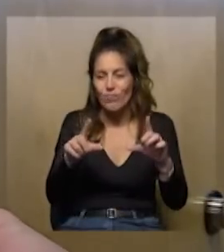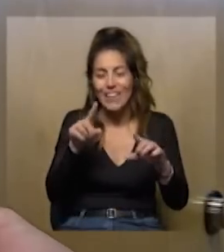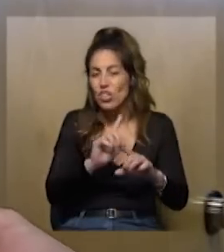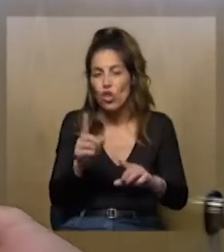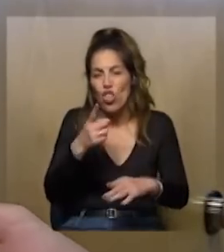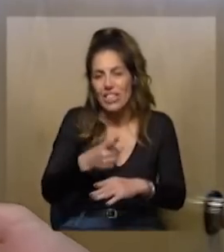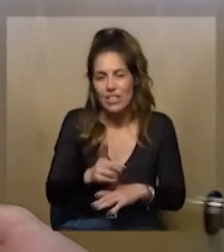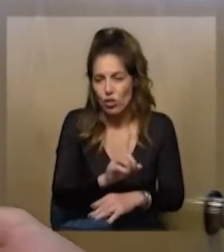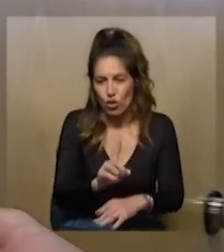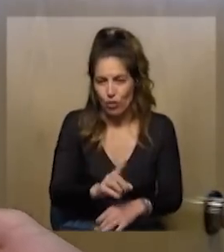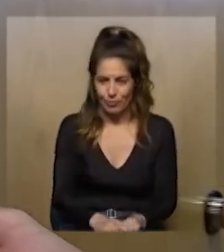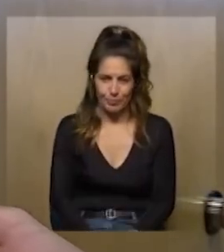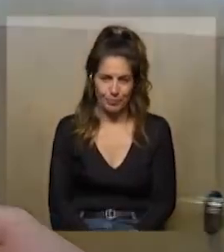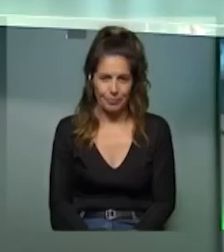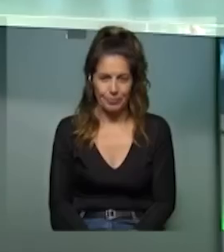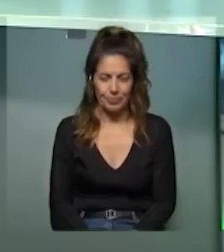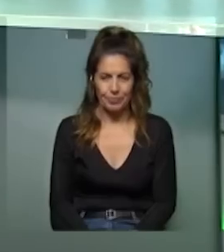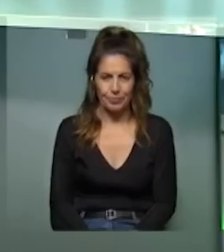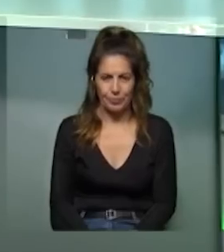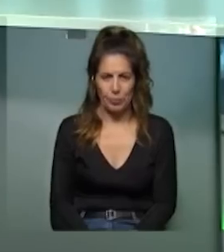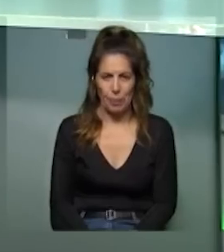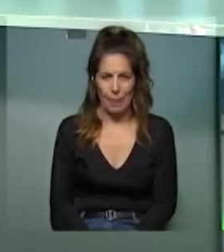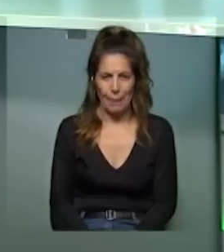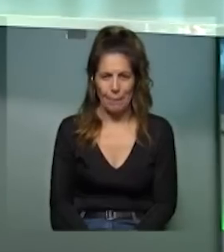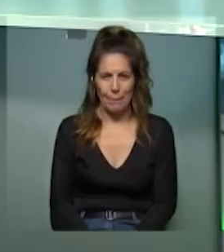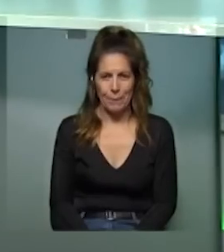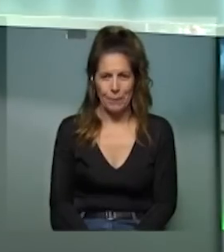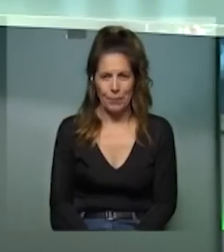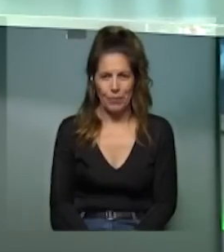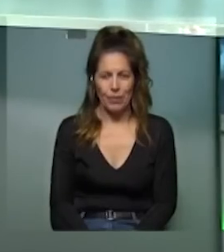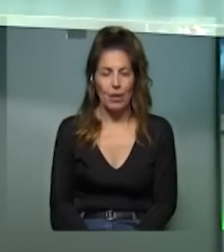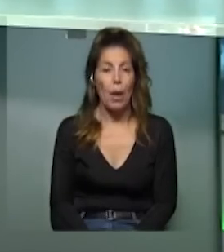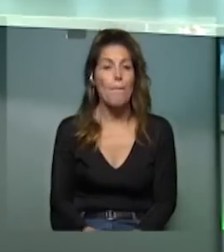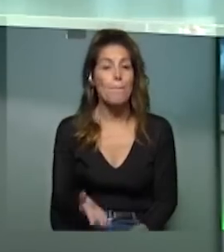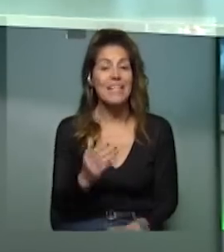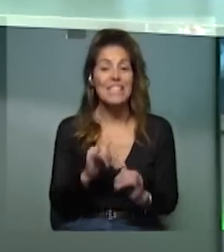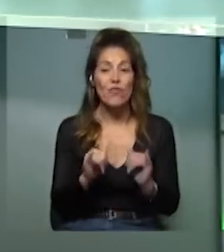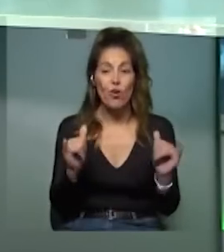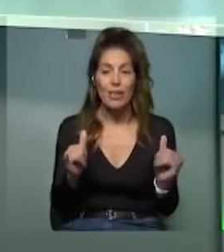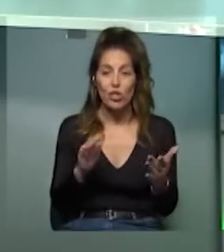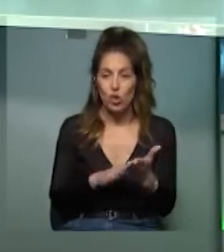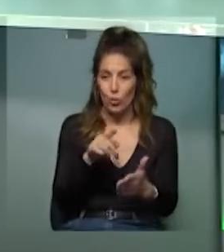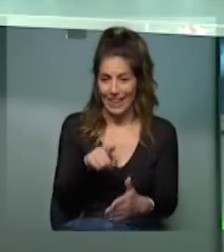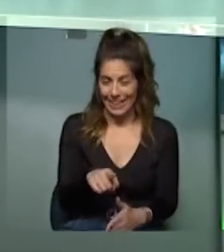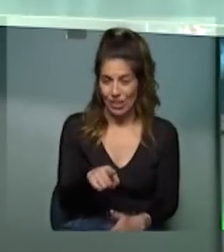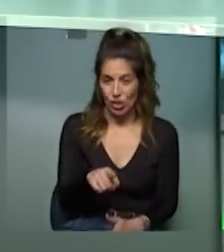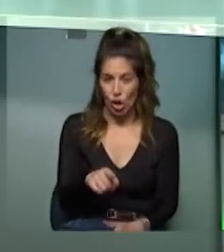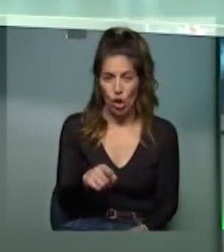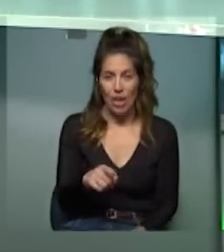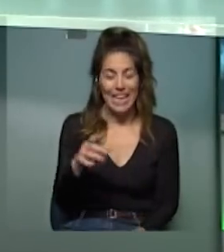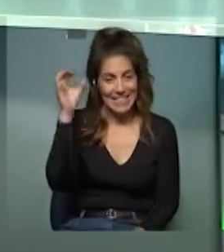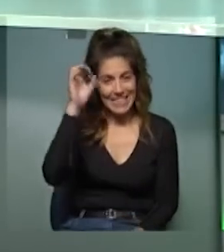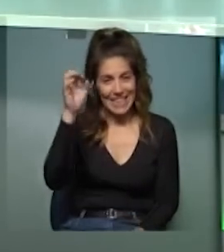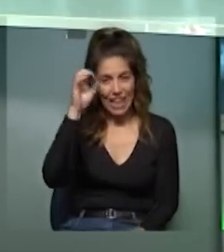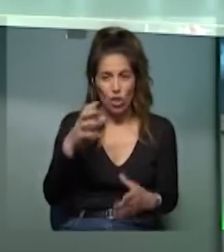nada definido Bueno josema arriamos un poco más de información sobre esto el mismísimo senador del partido